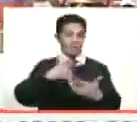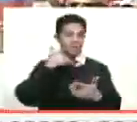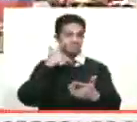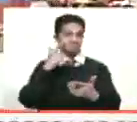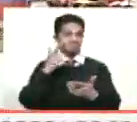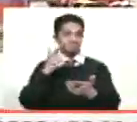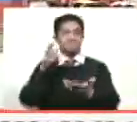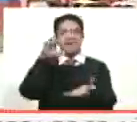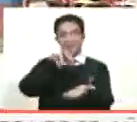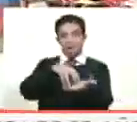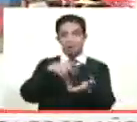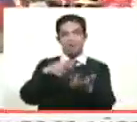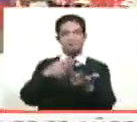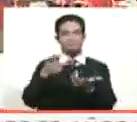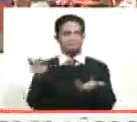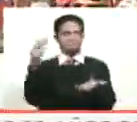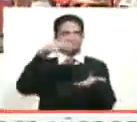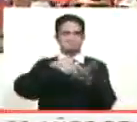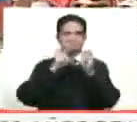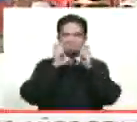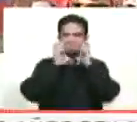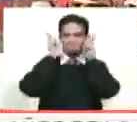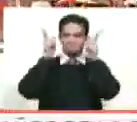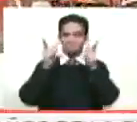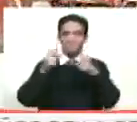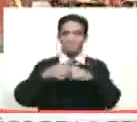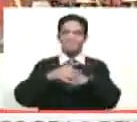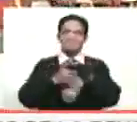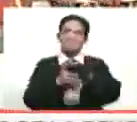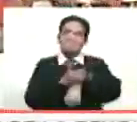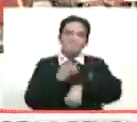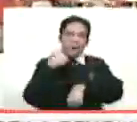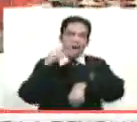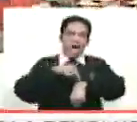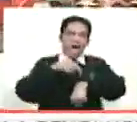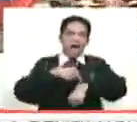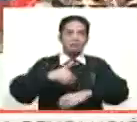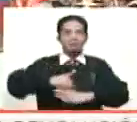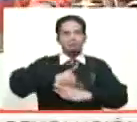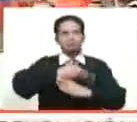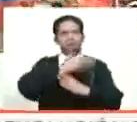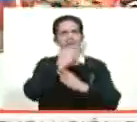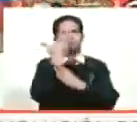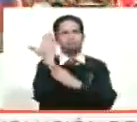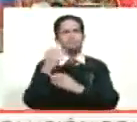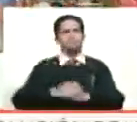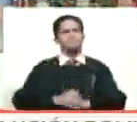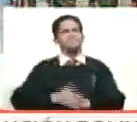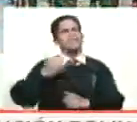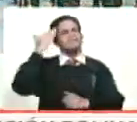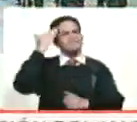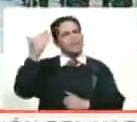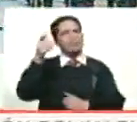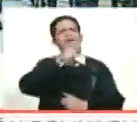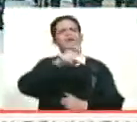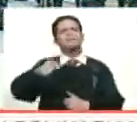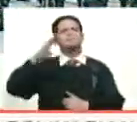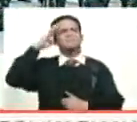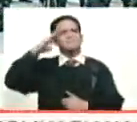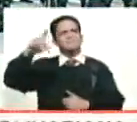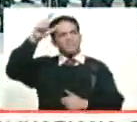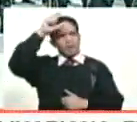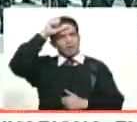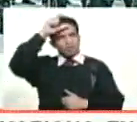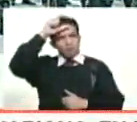Saludar a los paracaidistas de la historia grande de Venezuela presentes. Saludar a la Milicia Nacional